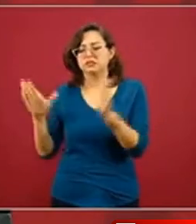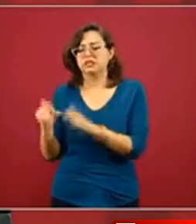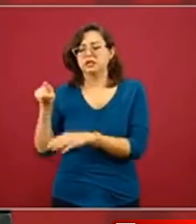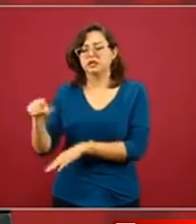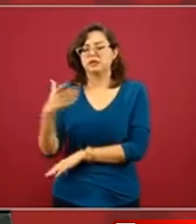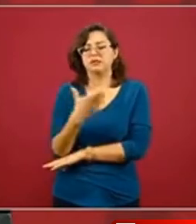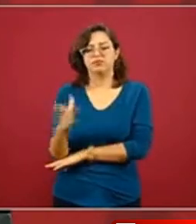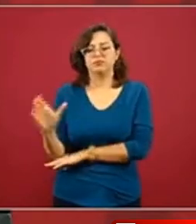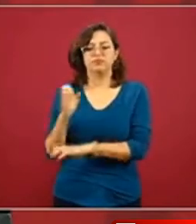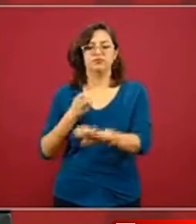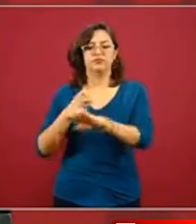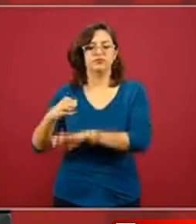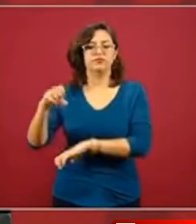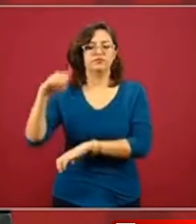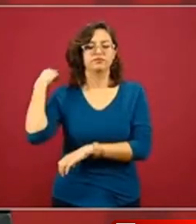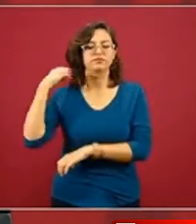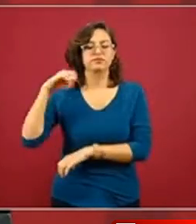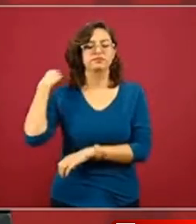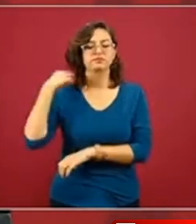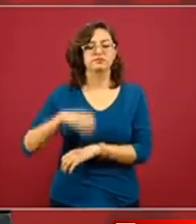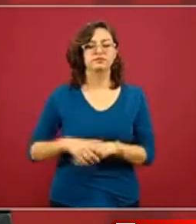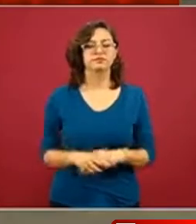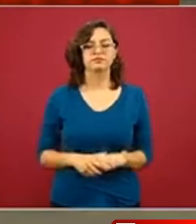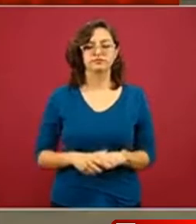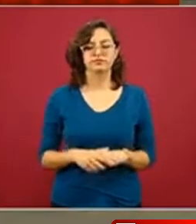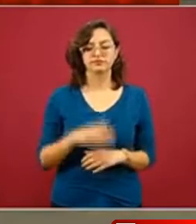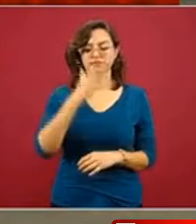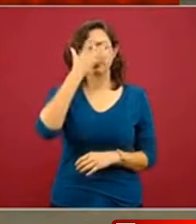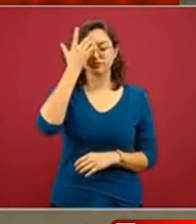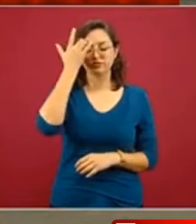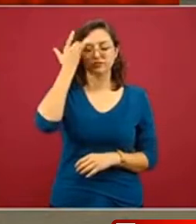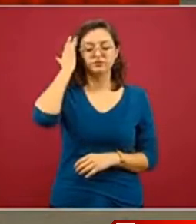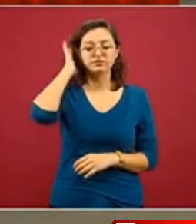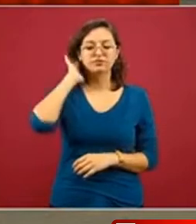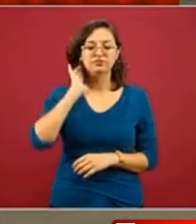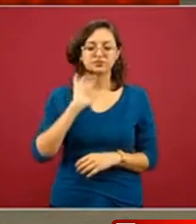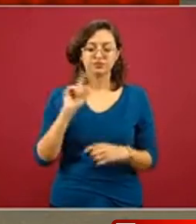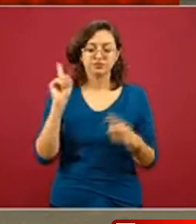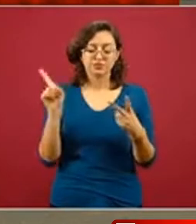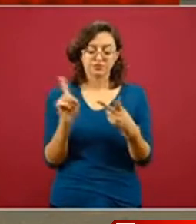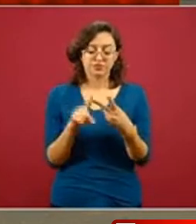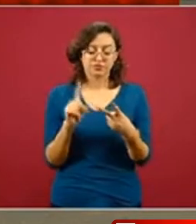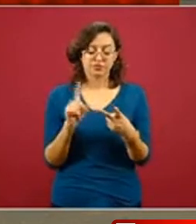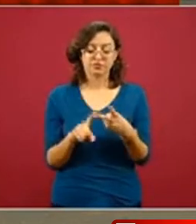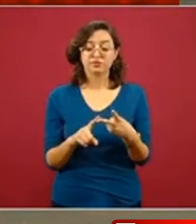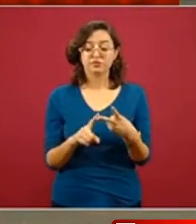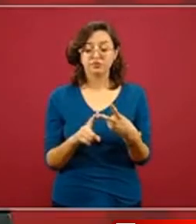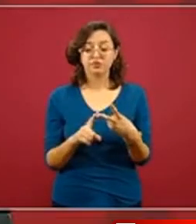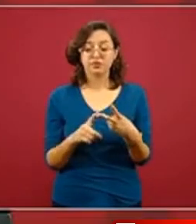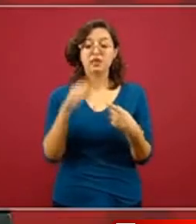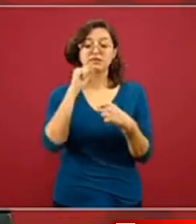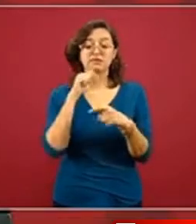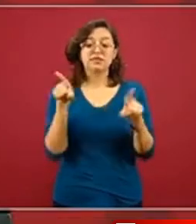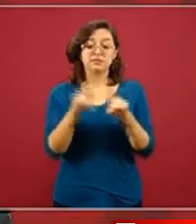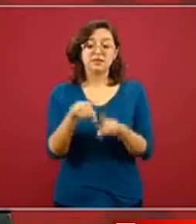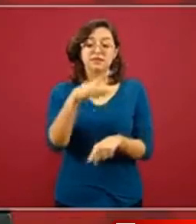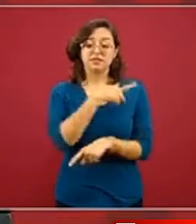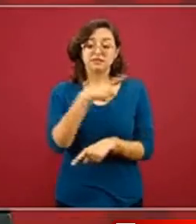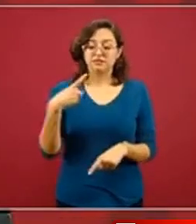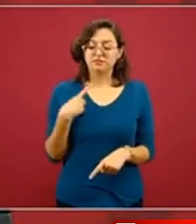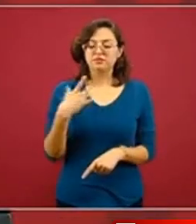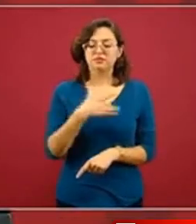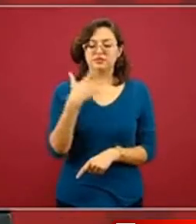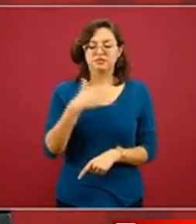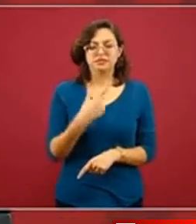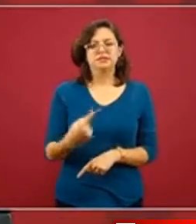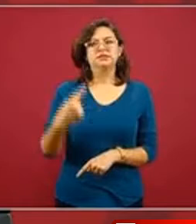rural en el estado de Oaxaca. Pero lo segundo es tener también la conciencia y la confianza de que a lo largo